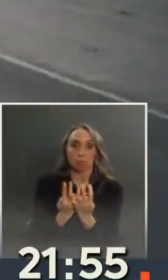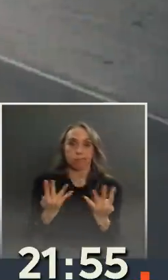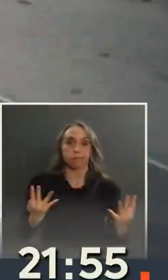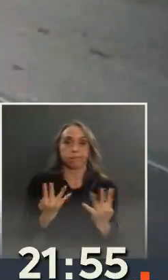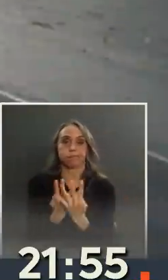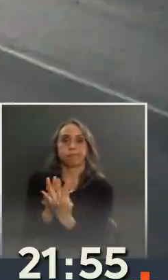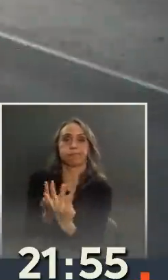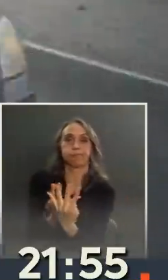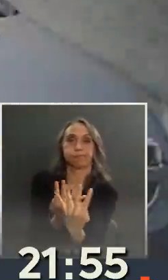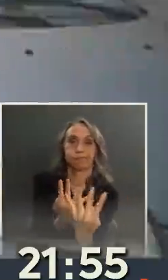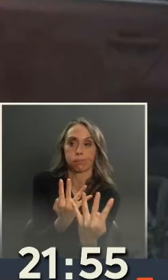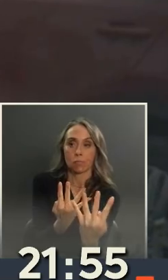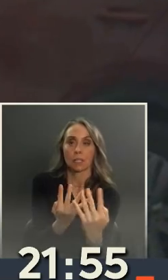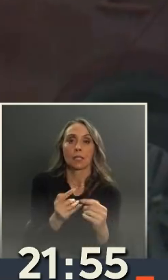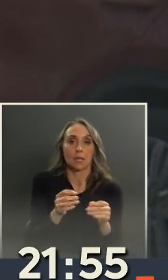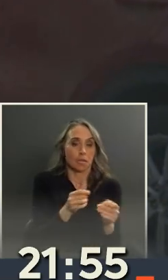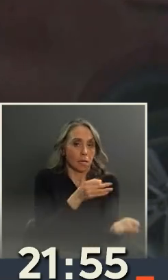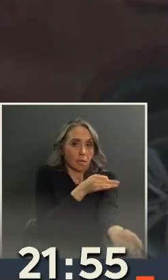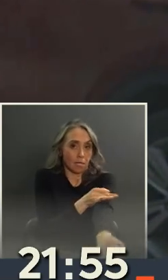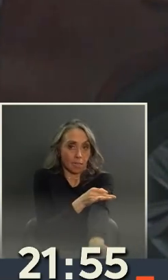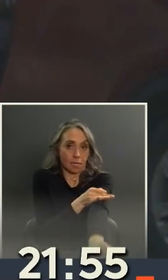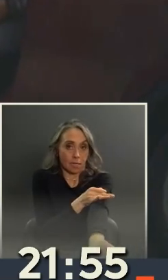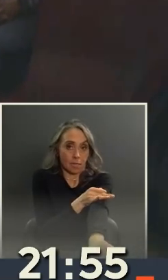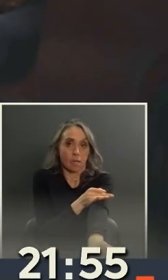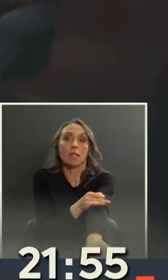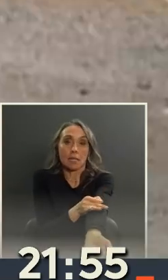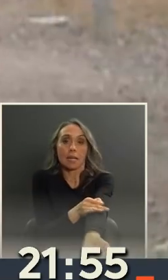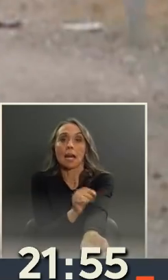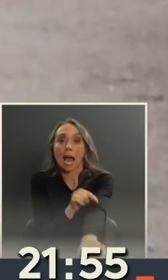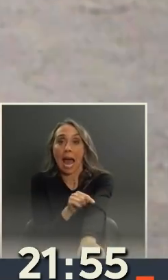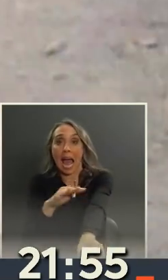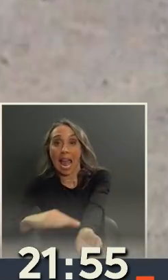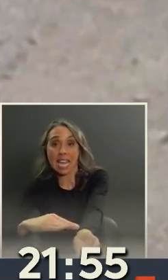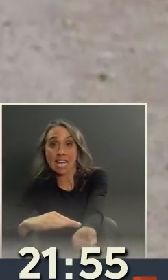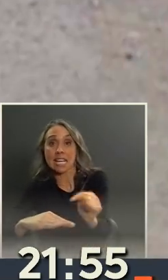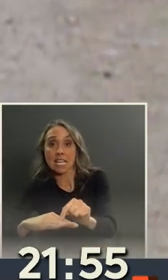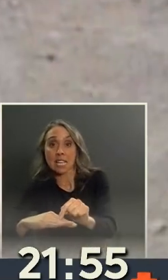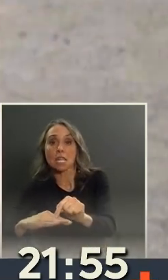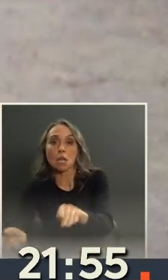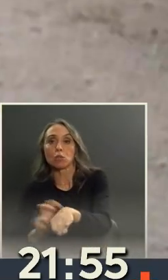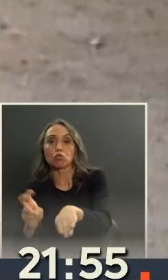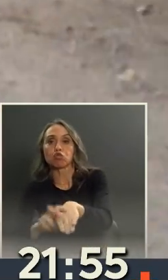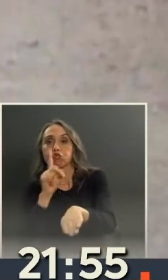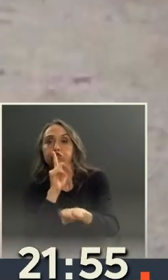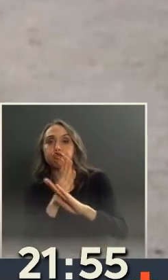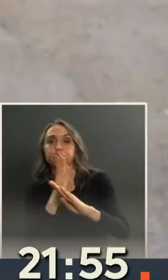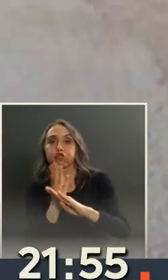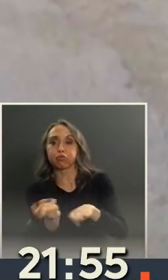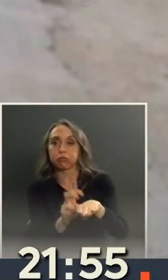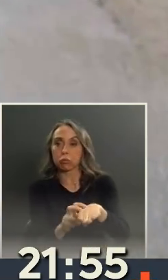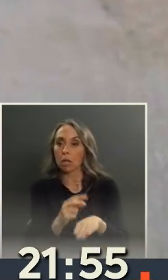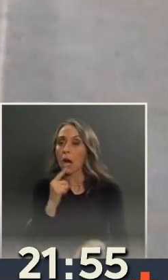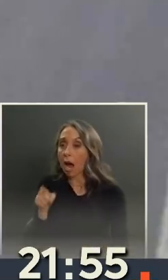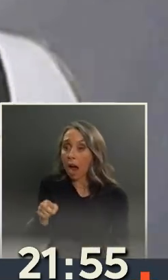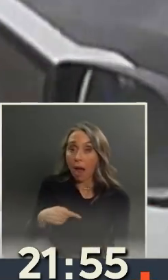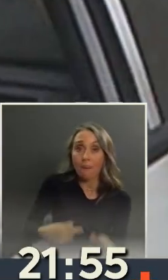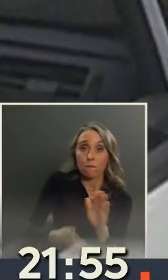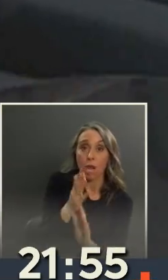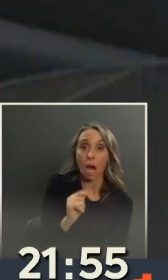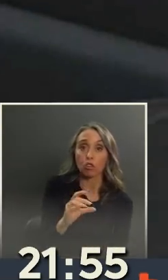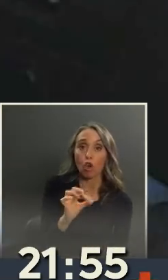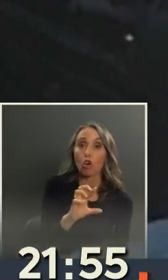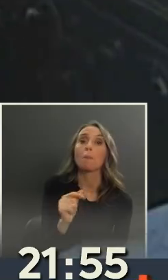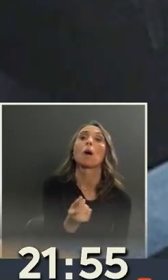Y de aquí para adelante vuelve a aparecer el transporte informal. Ah, no, gato copilla. ¿Cuánto